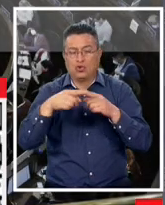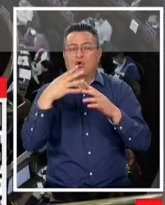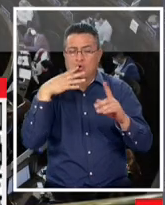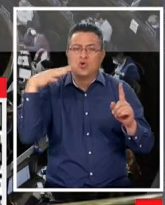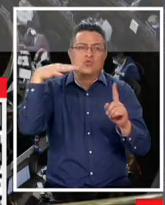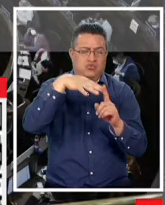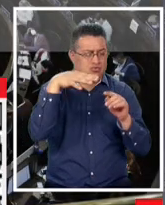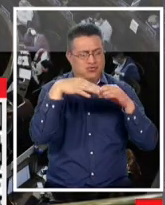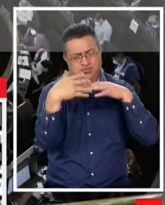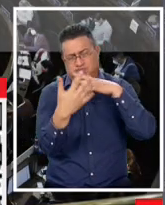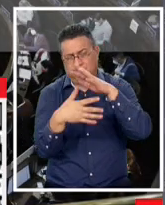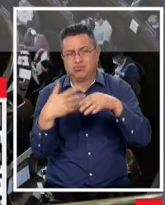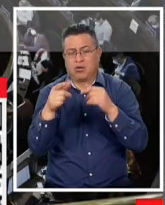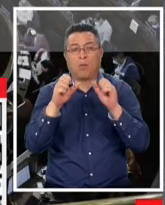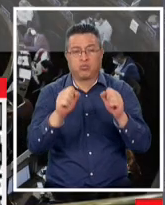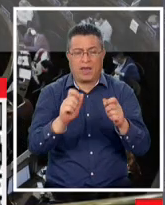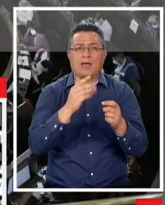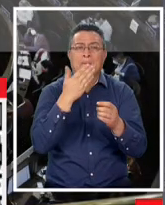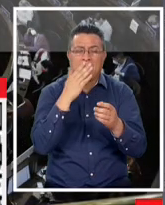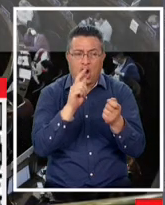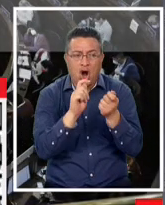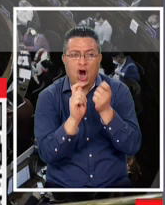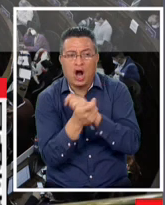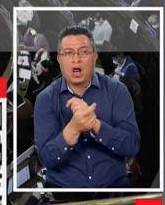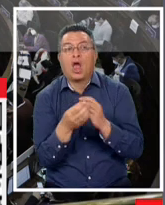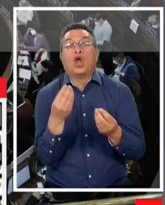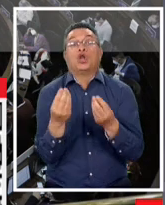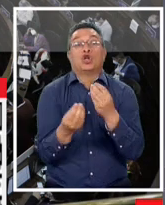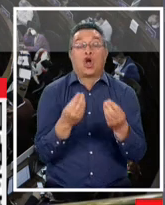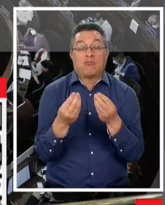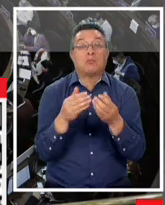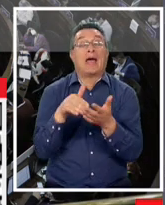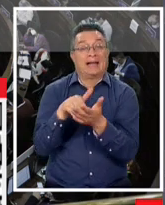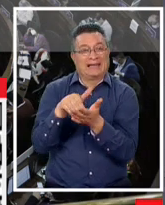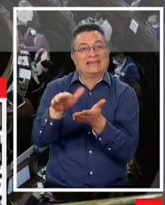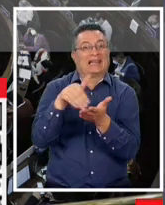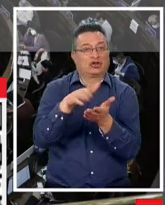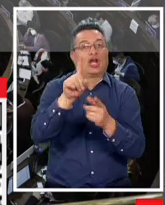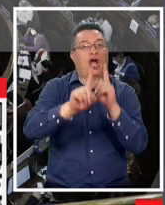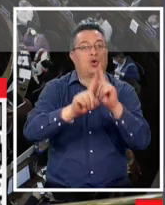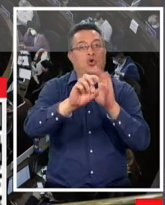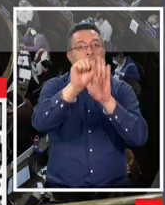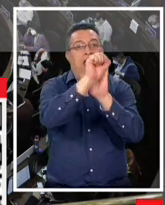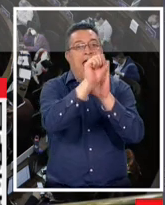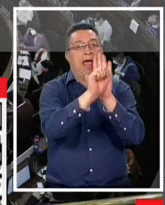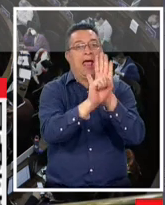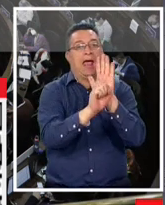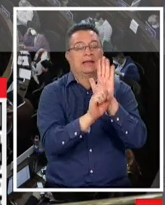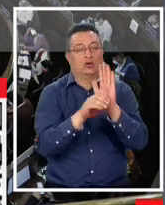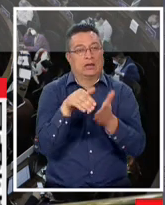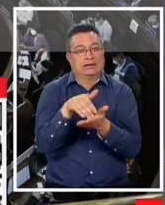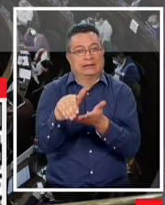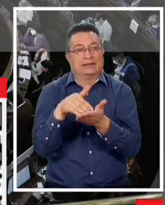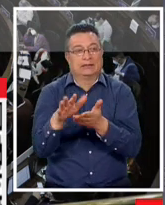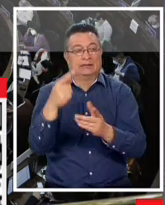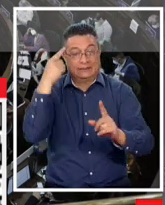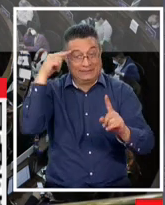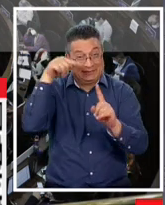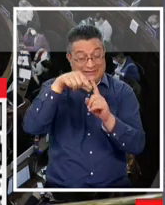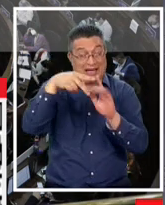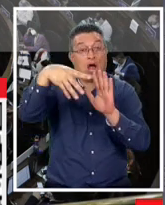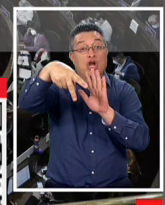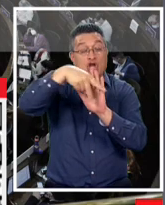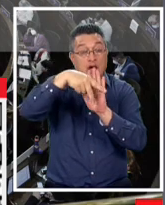aseguraron que el acuerdo podría mejorar. ¿Cómo? Mediante el rechazo de algunos artículos en el Pleno. La finalidad es que esas